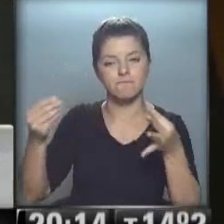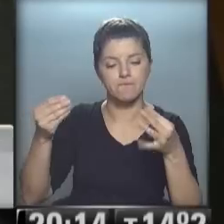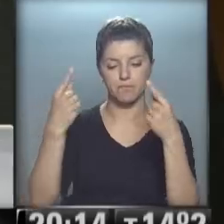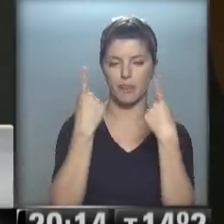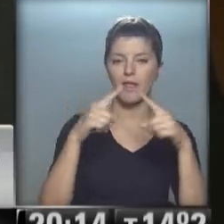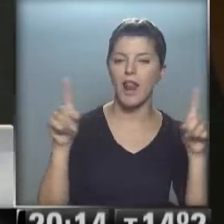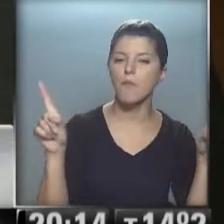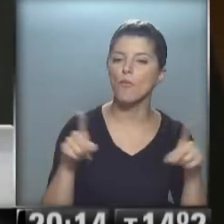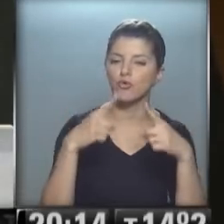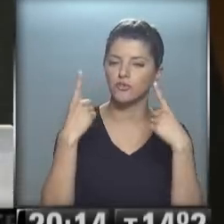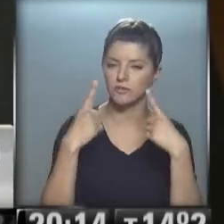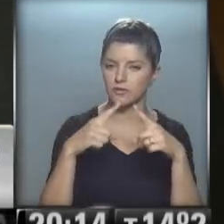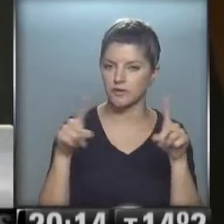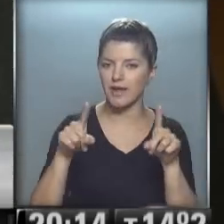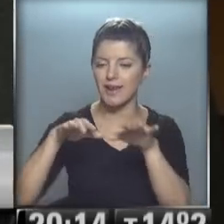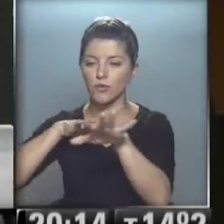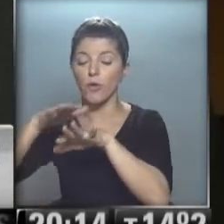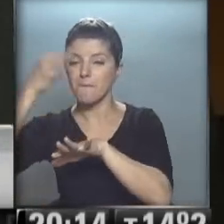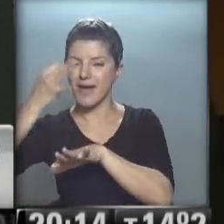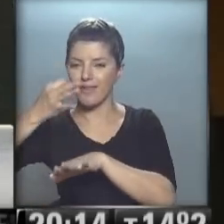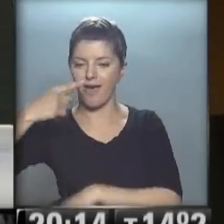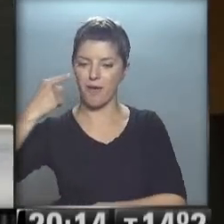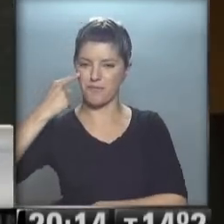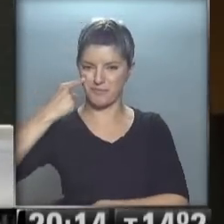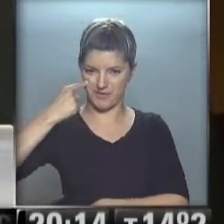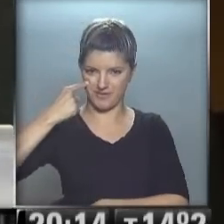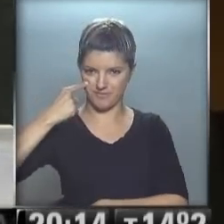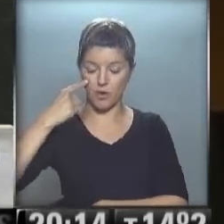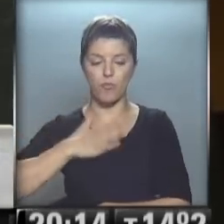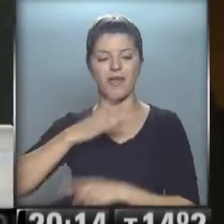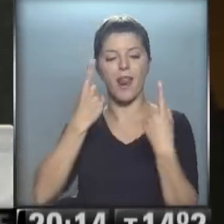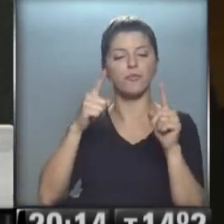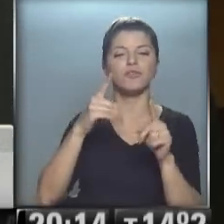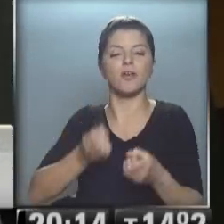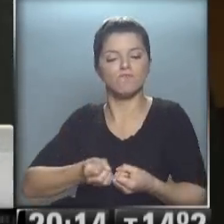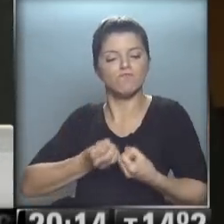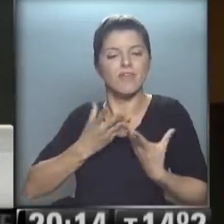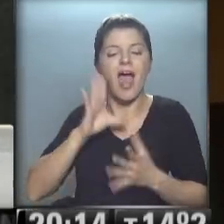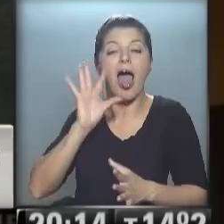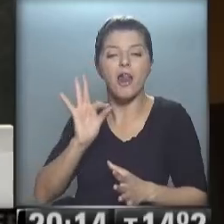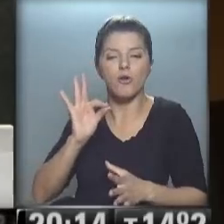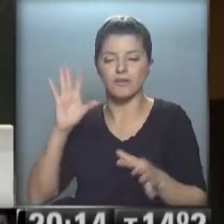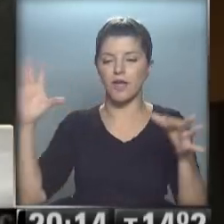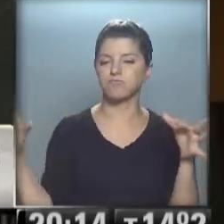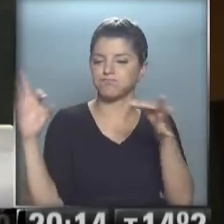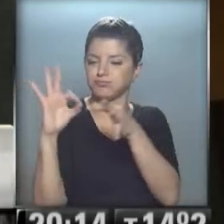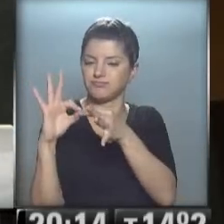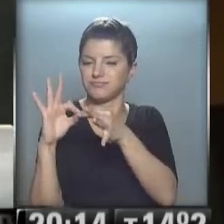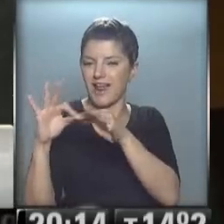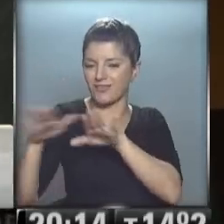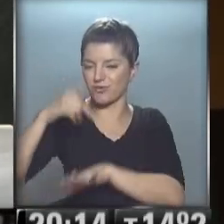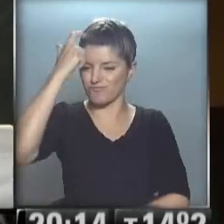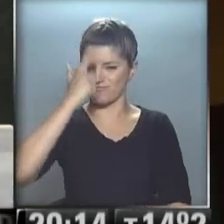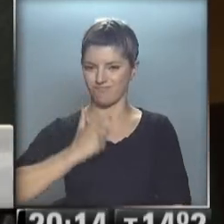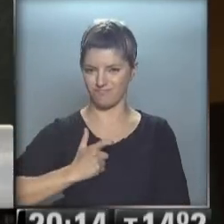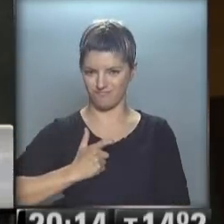música y la realidad de la vida. La música es la expresión de algo que tiene que ver con la condición humana. O